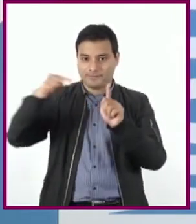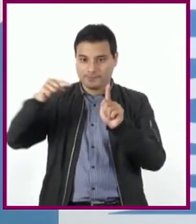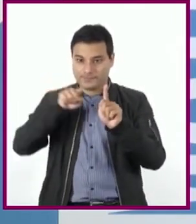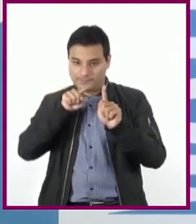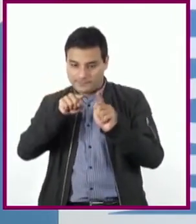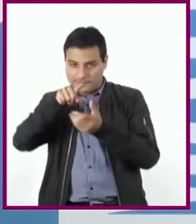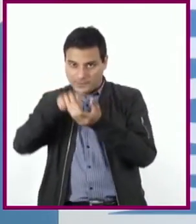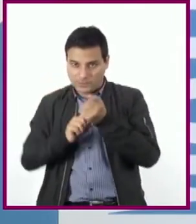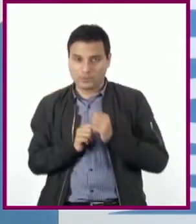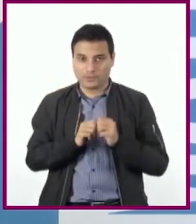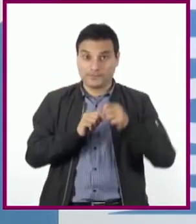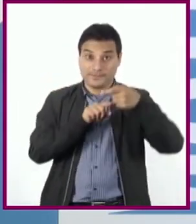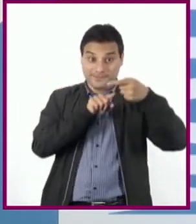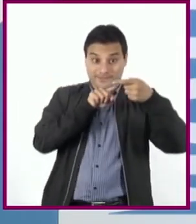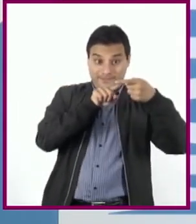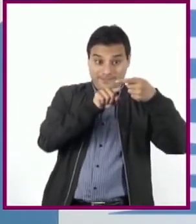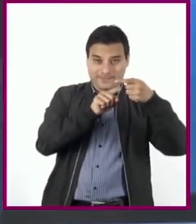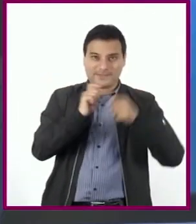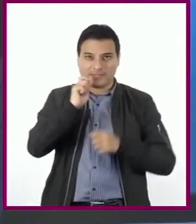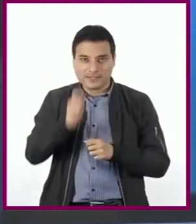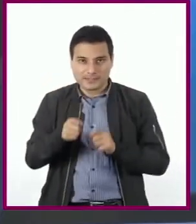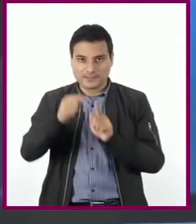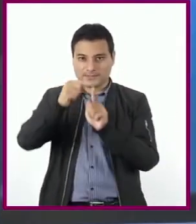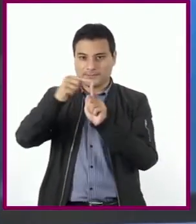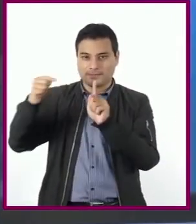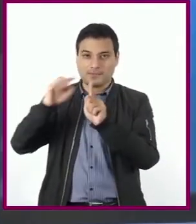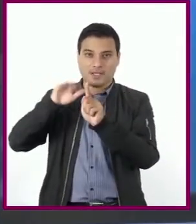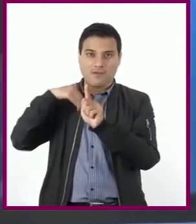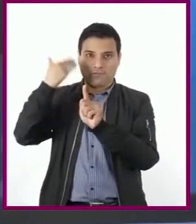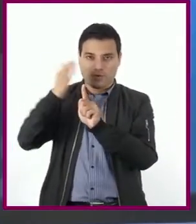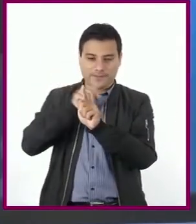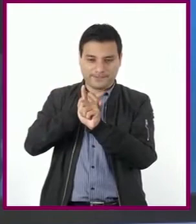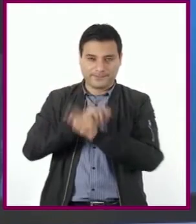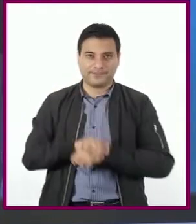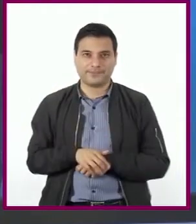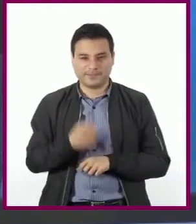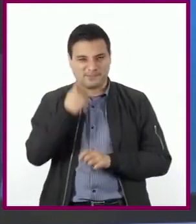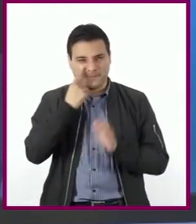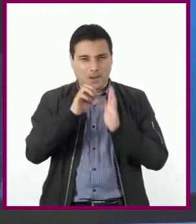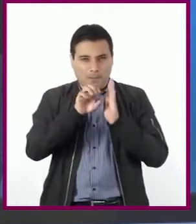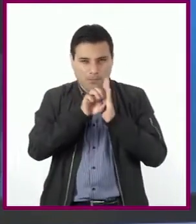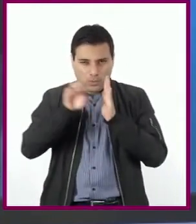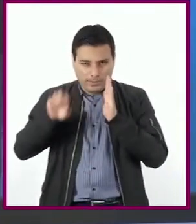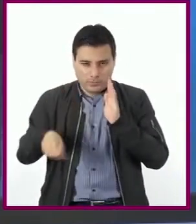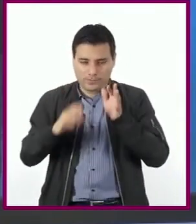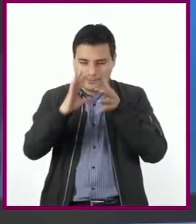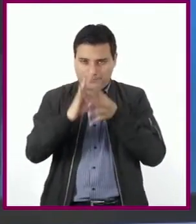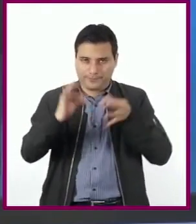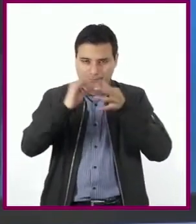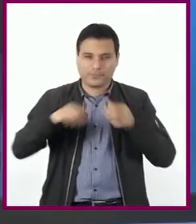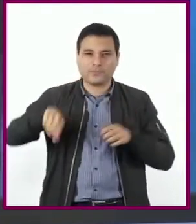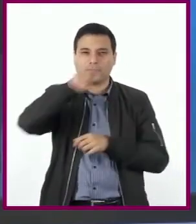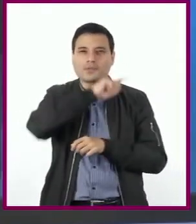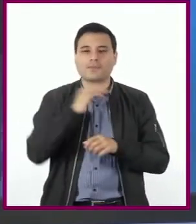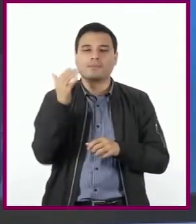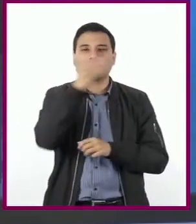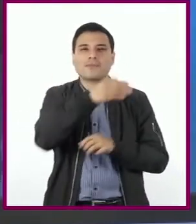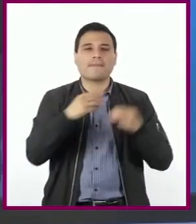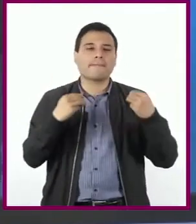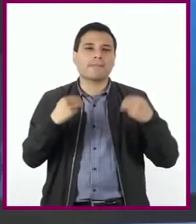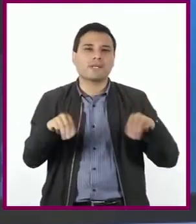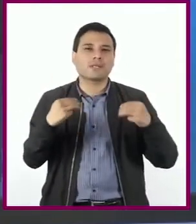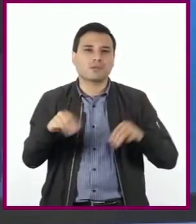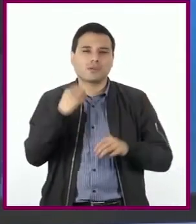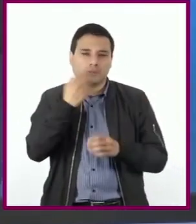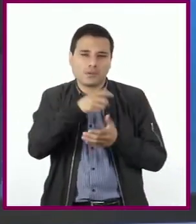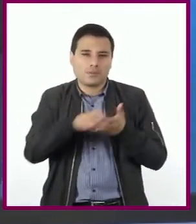denominador representa al divisor. Así es. Un ejemplo de ello es cuando vamos al mercado por ingredientes para